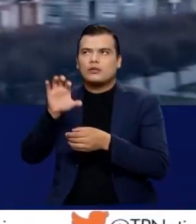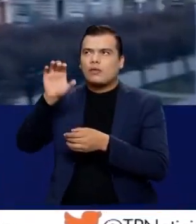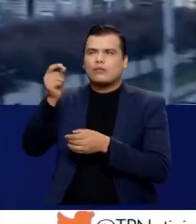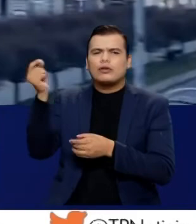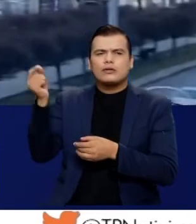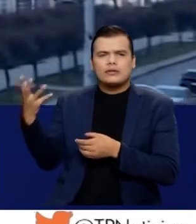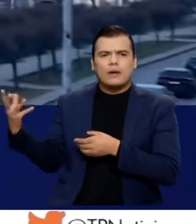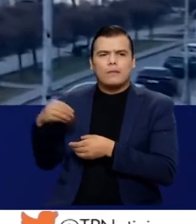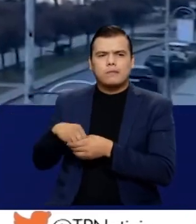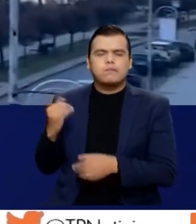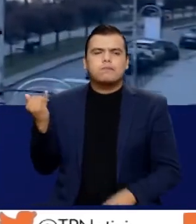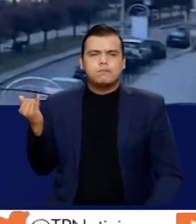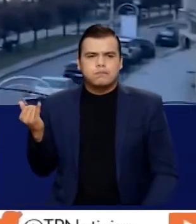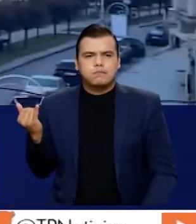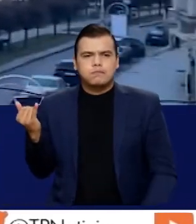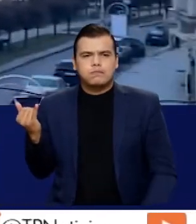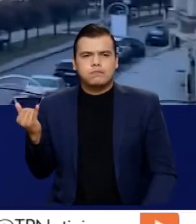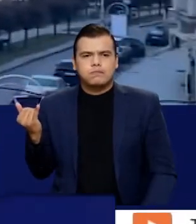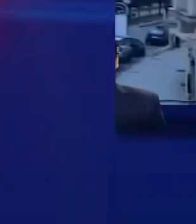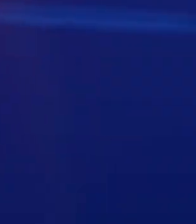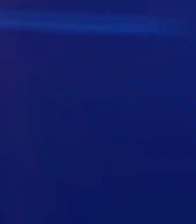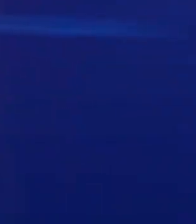rumanía eslovaquia y hungría